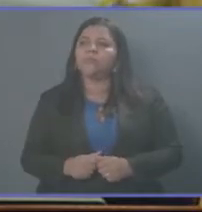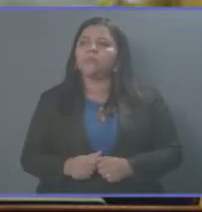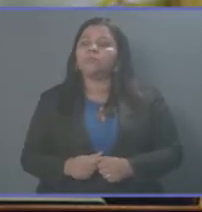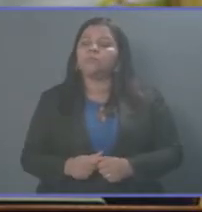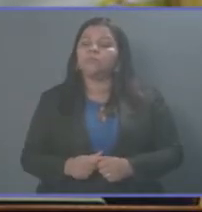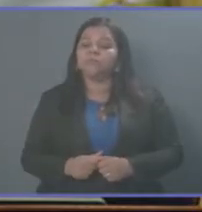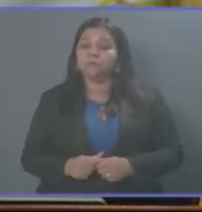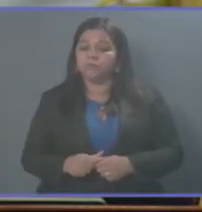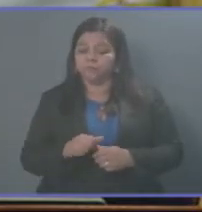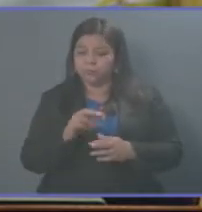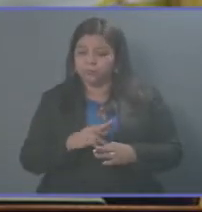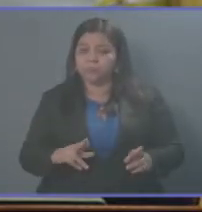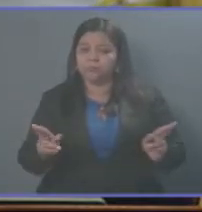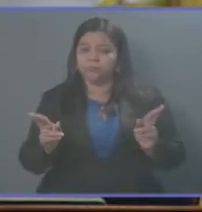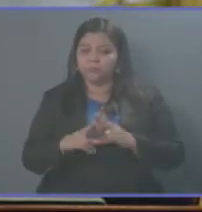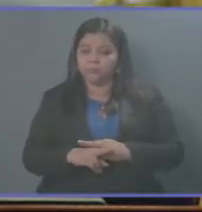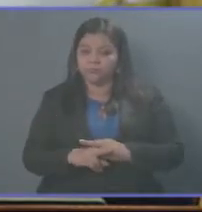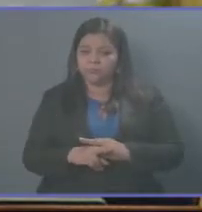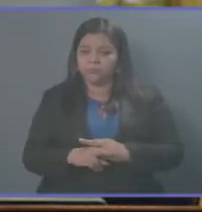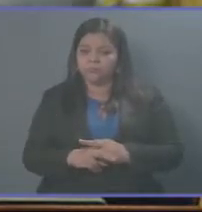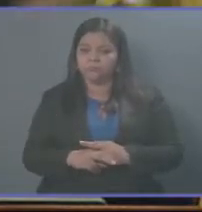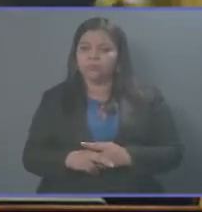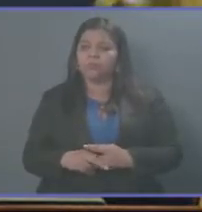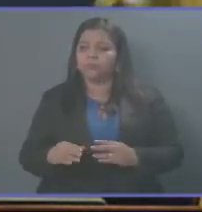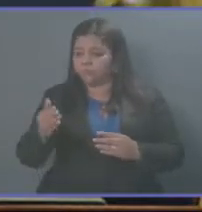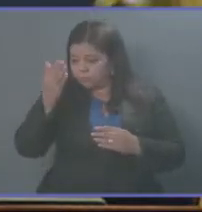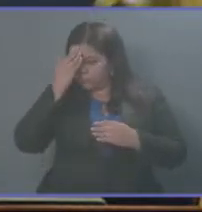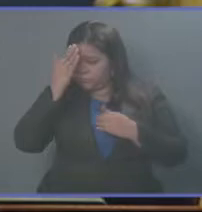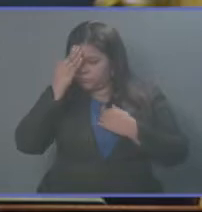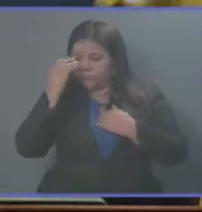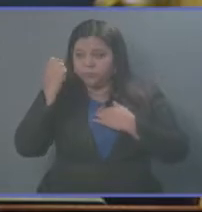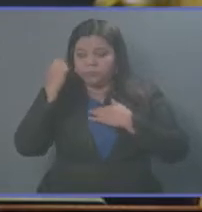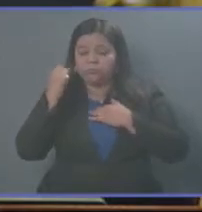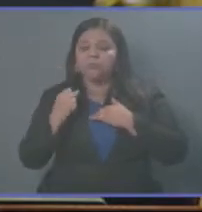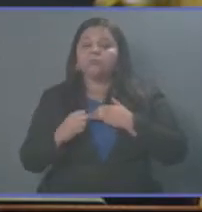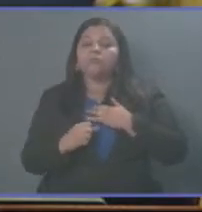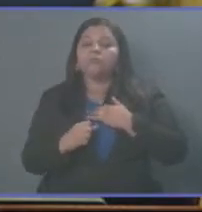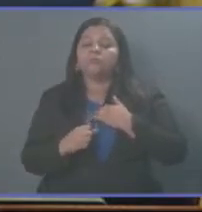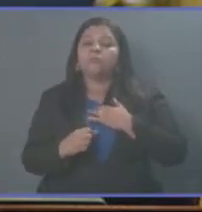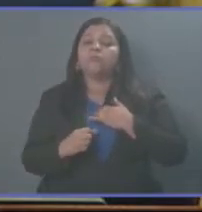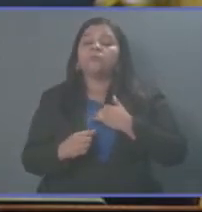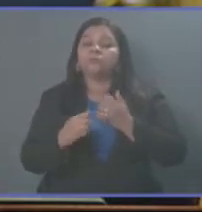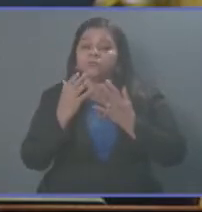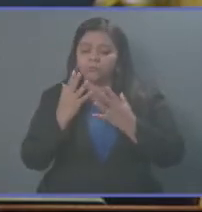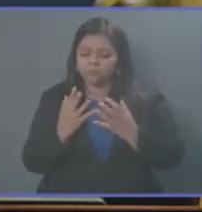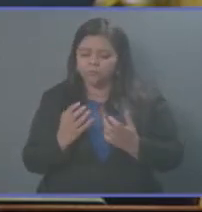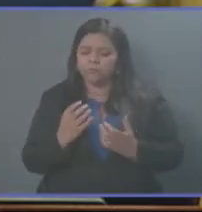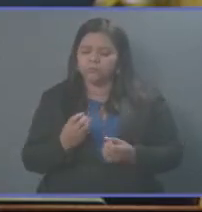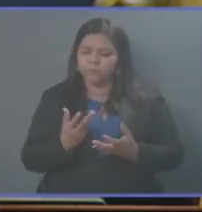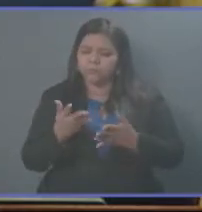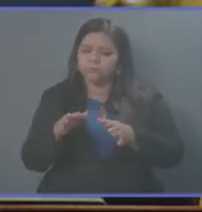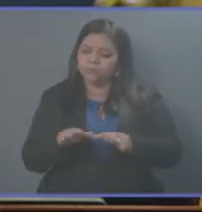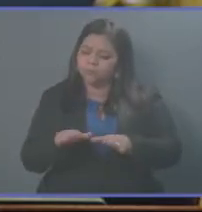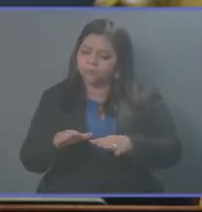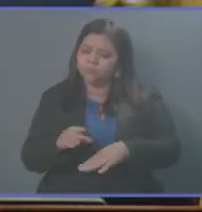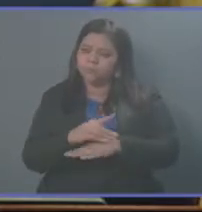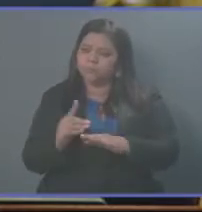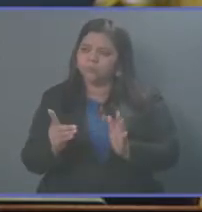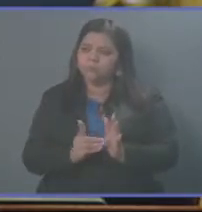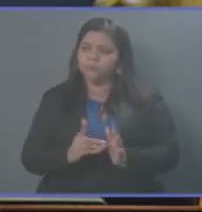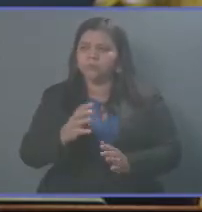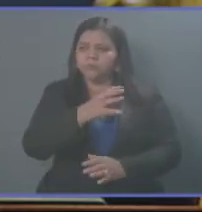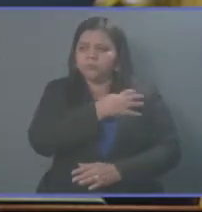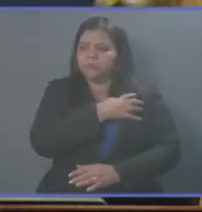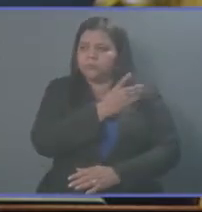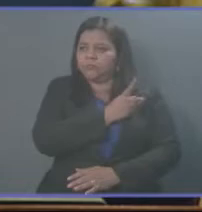esta reforma es tan importante. Y yo quiero reconocer y agradecer al diputado David